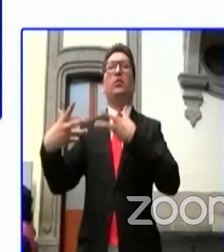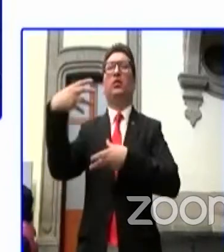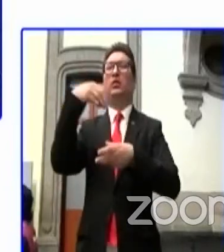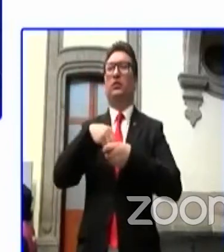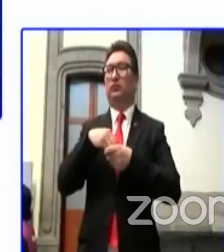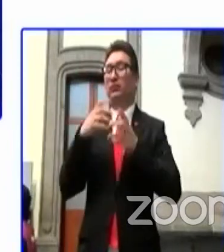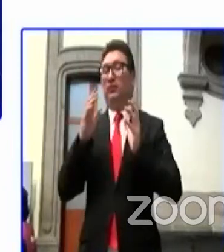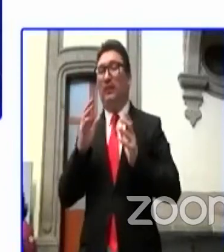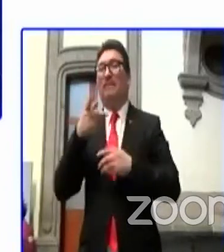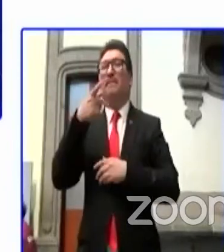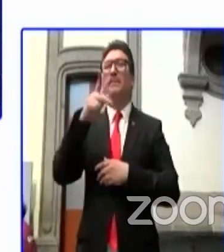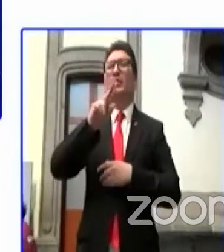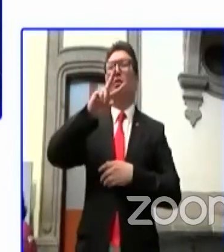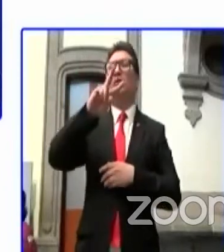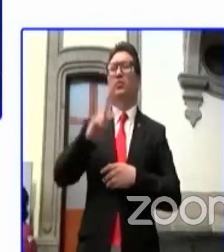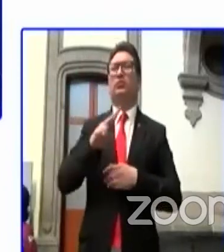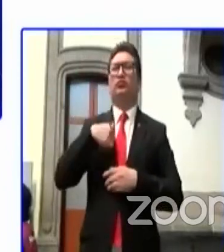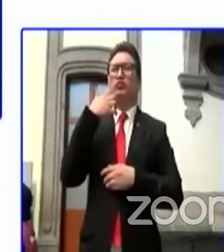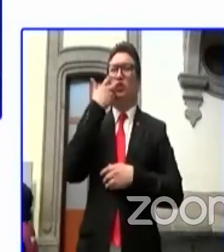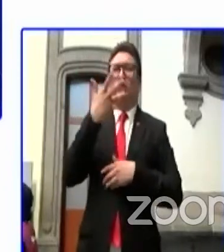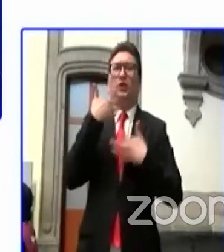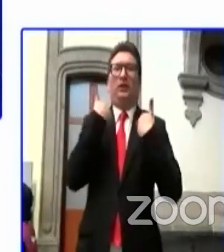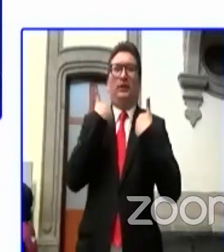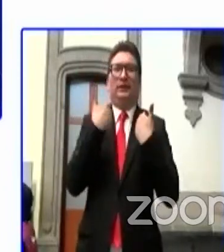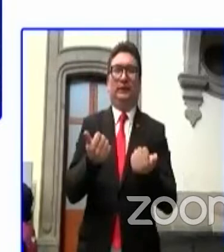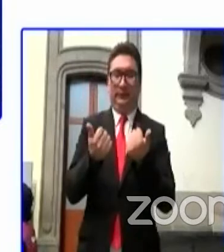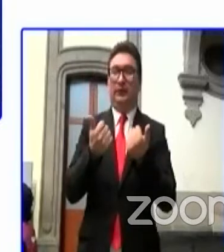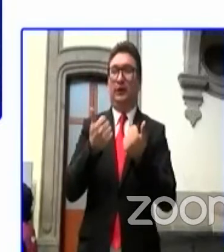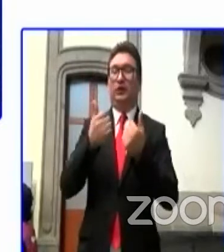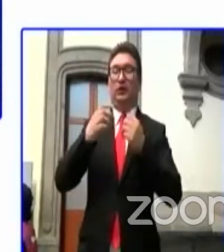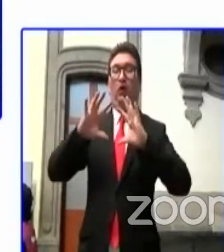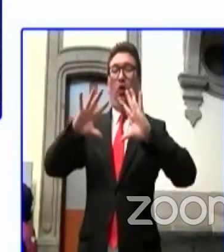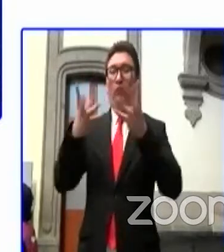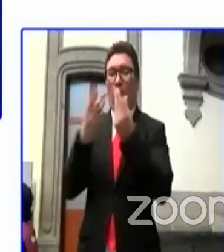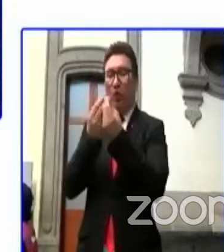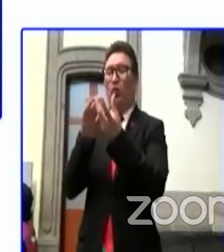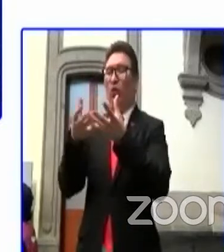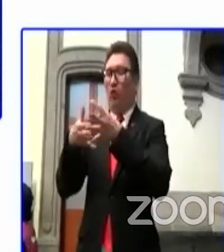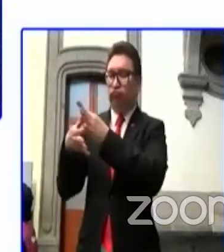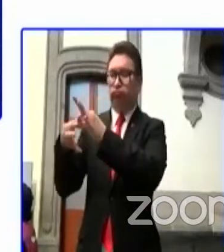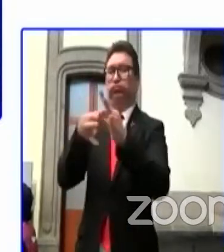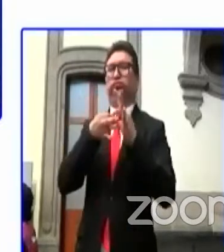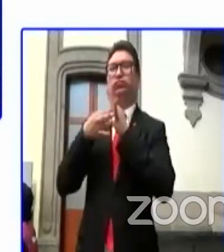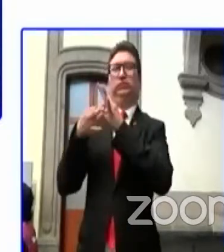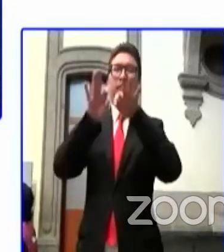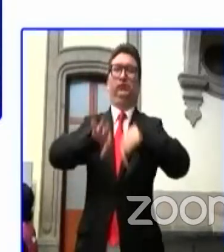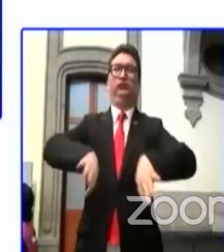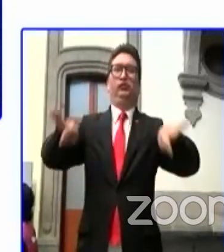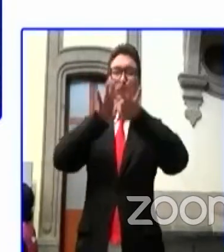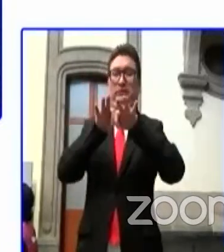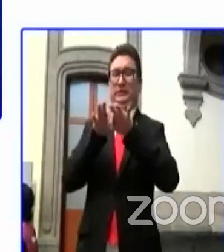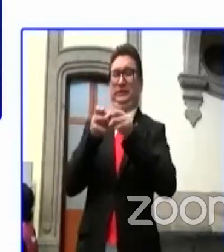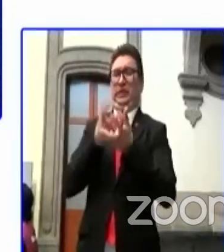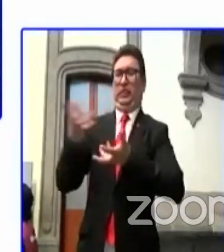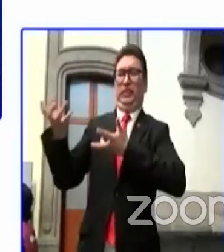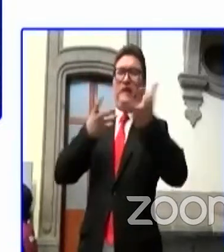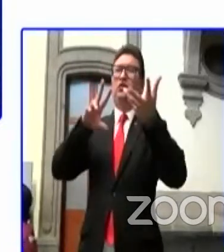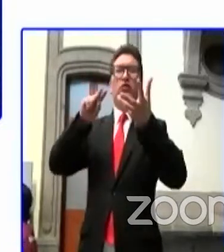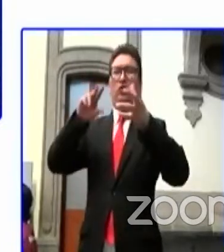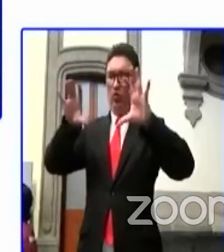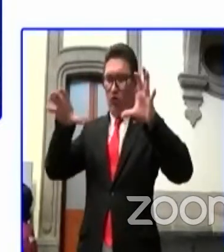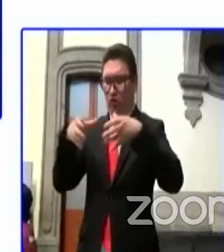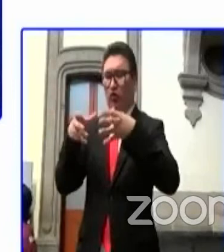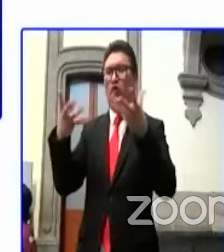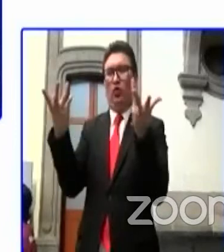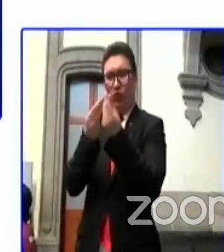Pero quiero que entendamos que tenemos que cerrar las brechas y unirnos, porque solamente unidos vamos